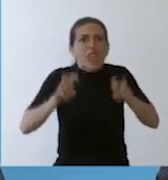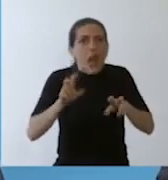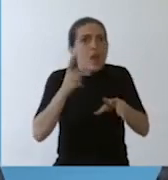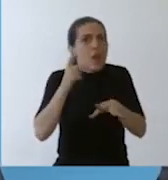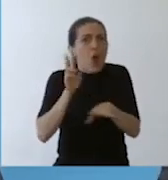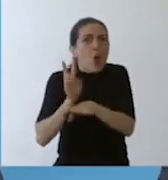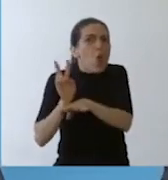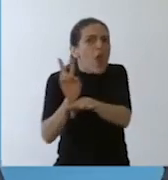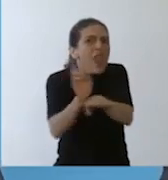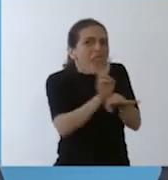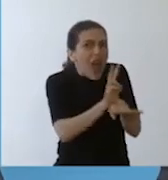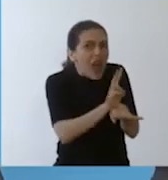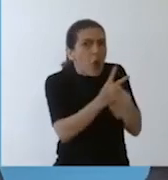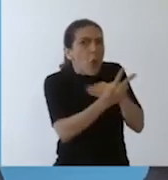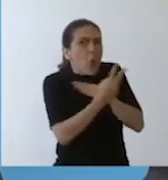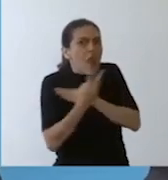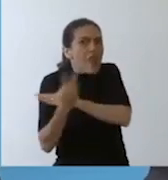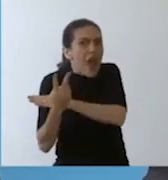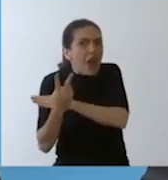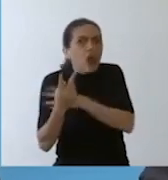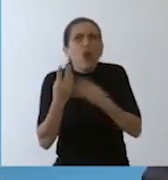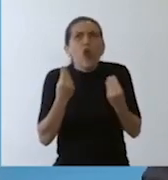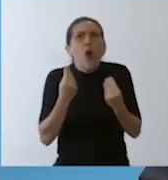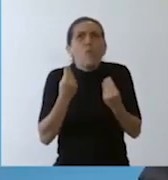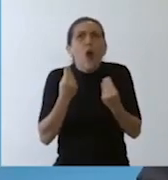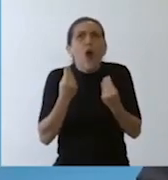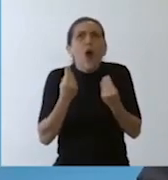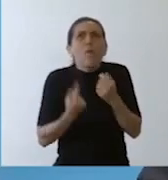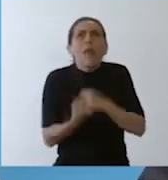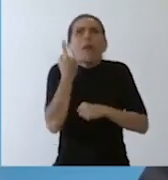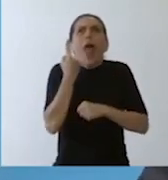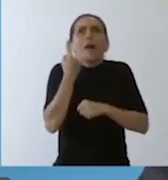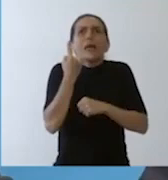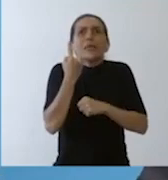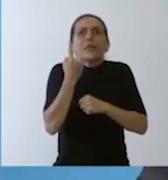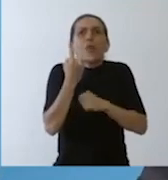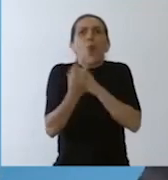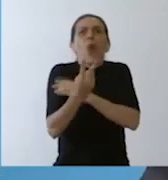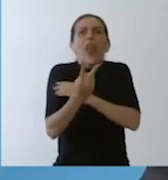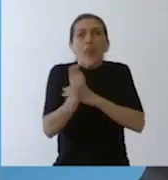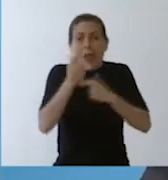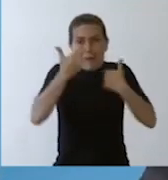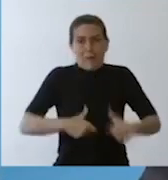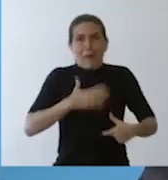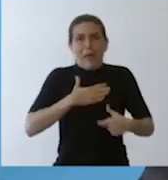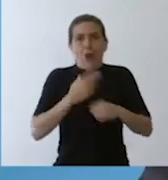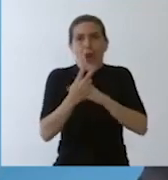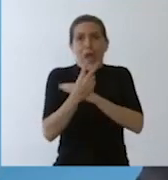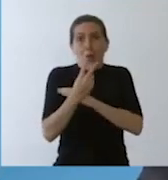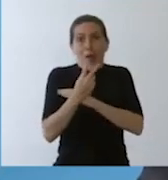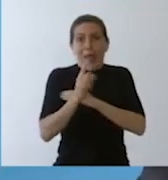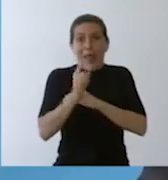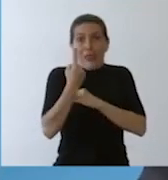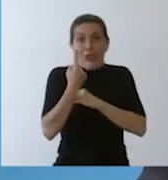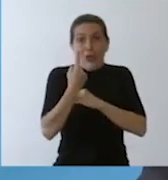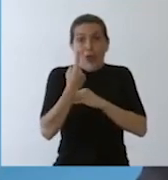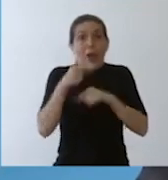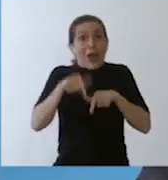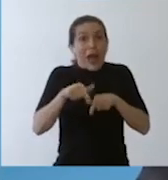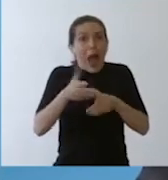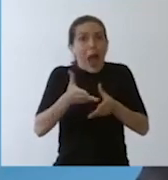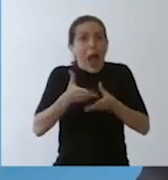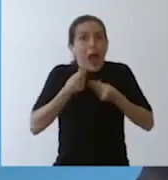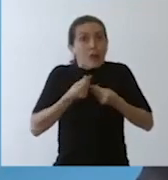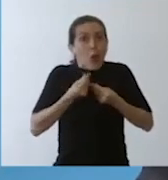que el cuidado se inicia siempre con un cuidado de tipo individual. Y ese cuidado individual sirve para el